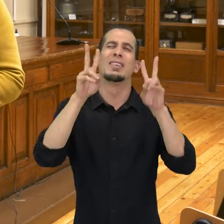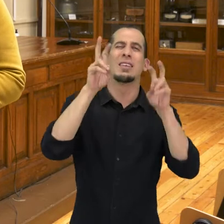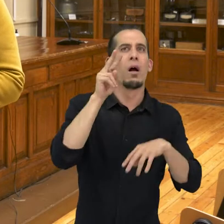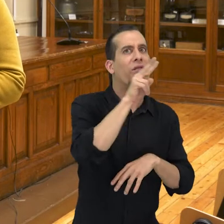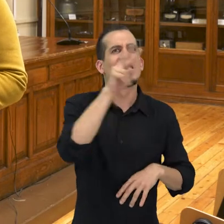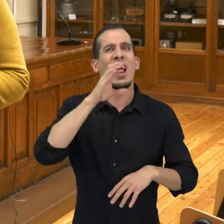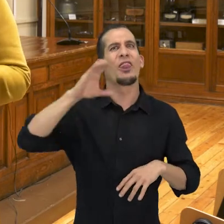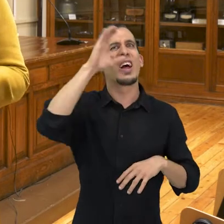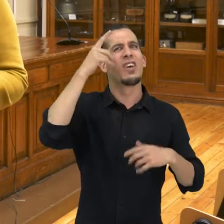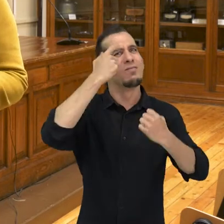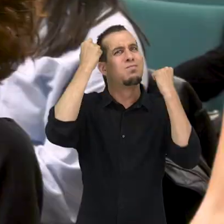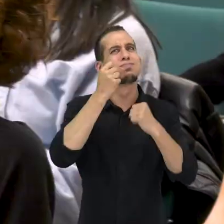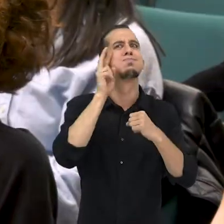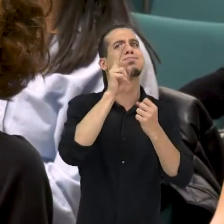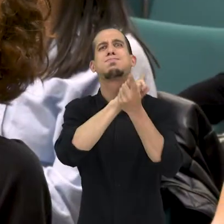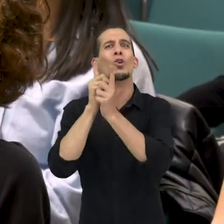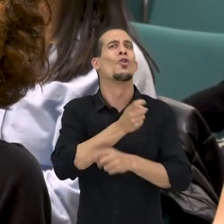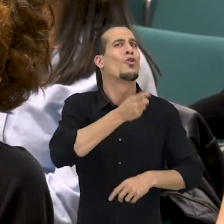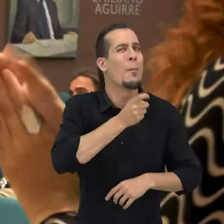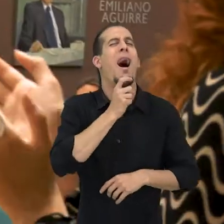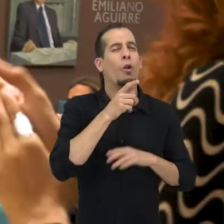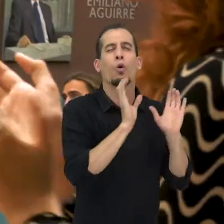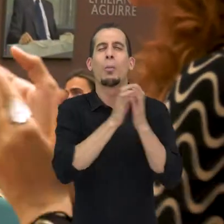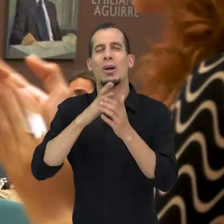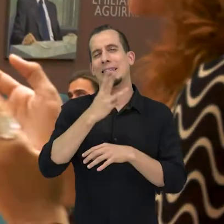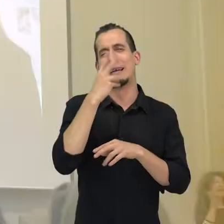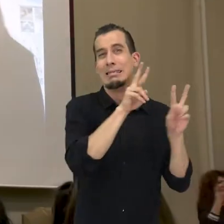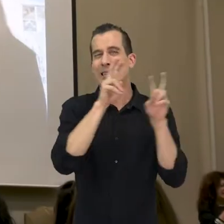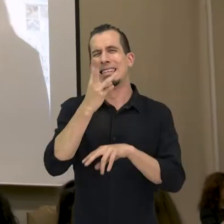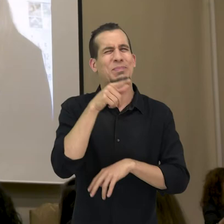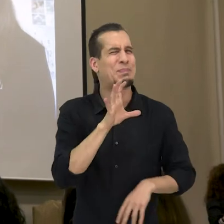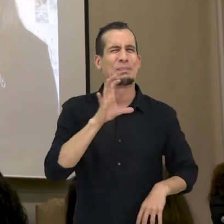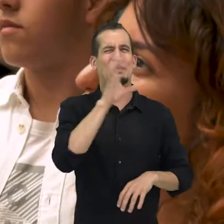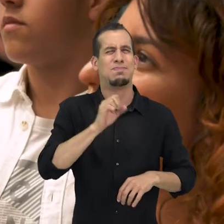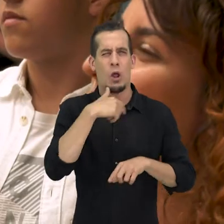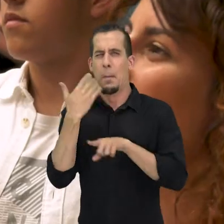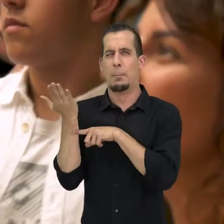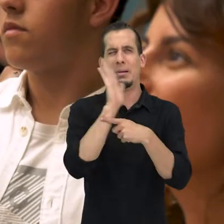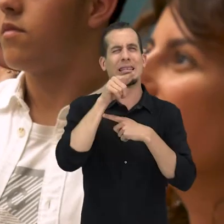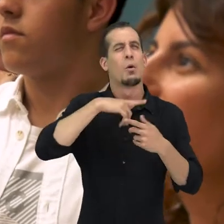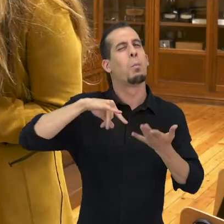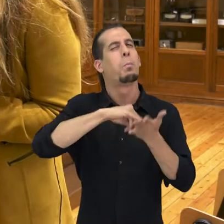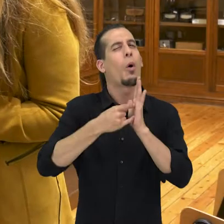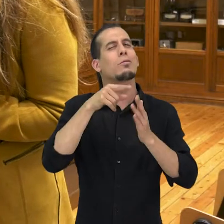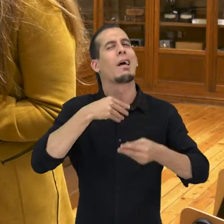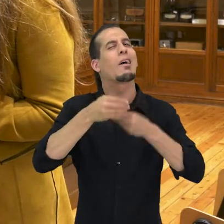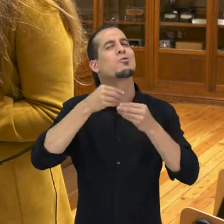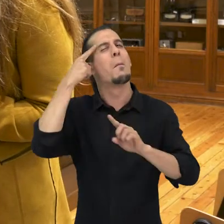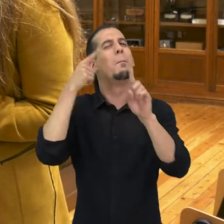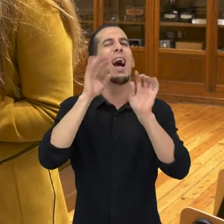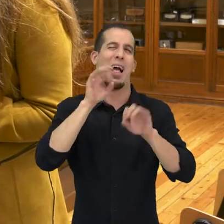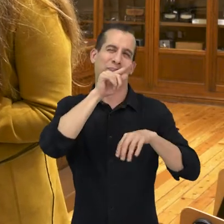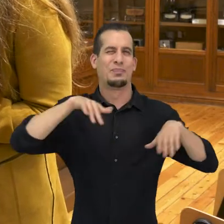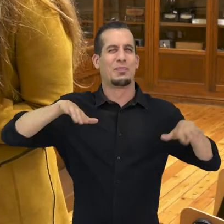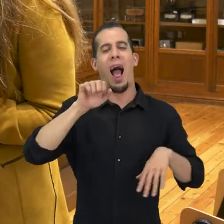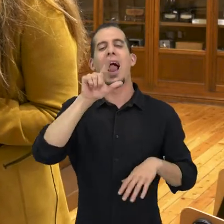que se llama ¿Cómo convertirte en expedicionario científico ilustrado? Hemos traído a tres grupos con tres temas maravillosos. Vamos a presentar un proyecto que hemos